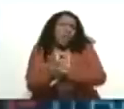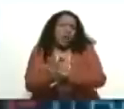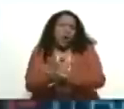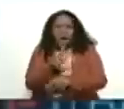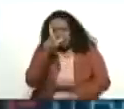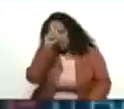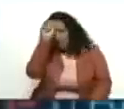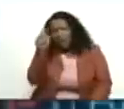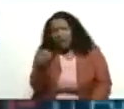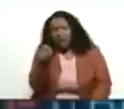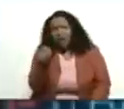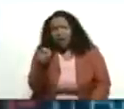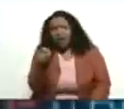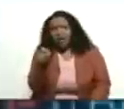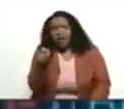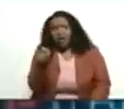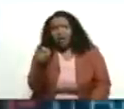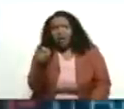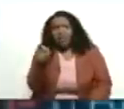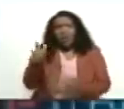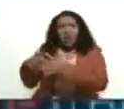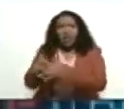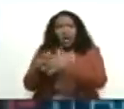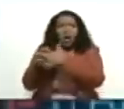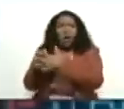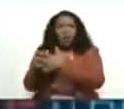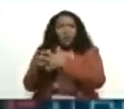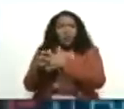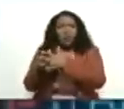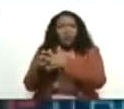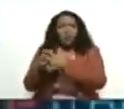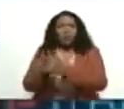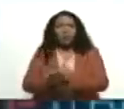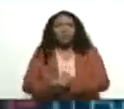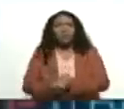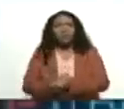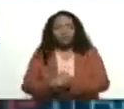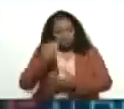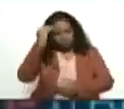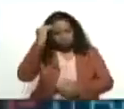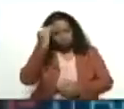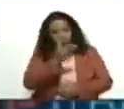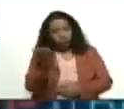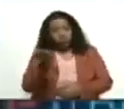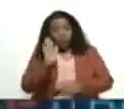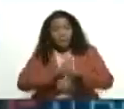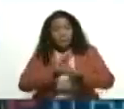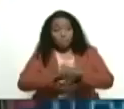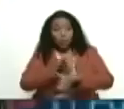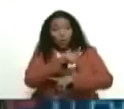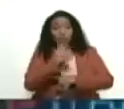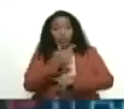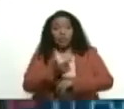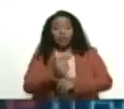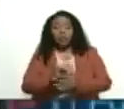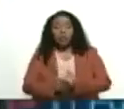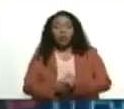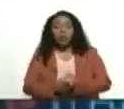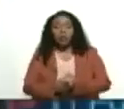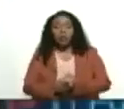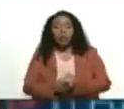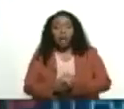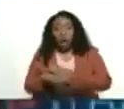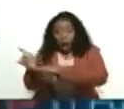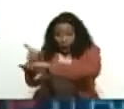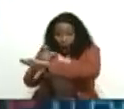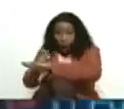reconoce el gobierno de los Estados Unidos de Norteamérica? Imagínense, por eso decíamos al principio, mientras el